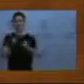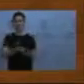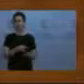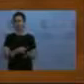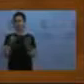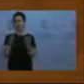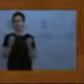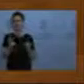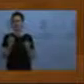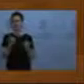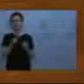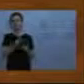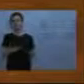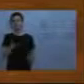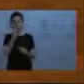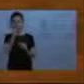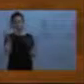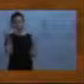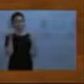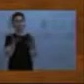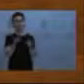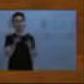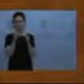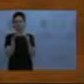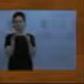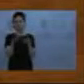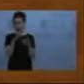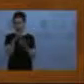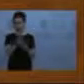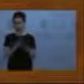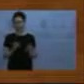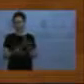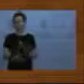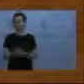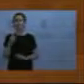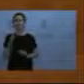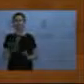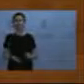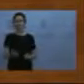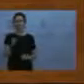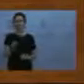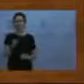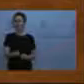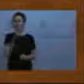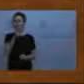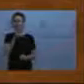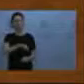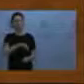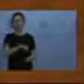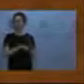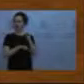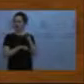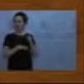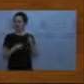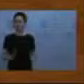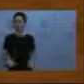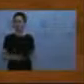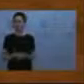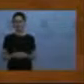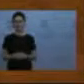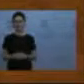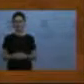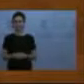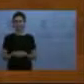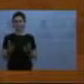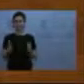y espectadores, que también, como hemos visto desgraciadamente en sucesos, es muy importante que estén concienciados. Hay